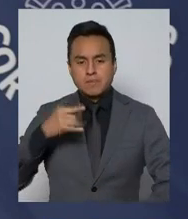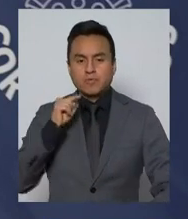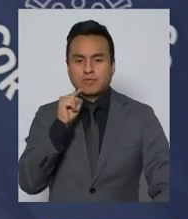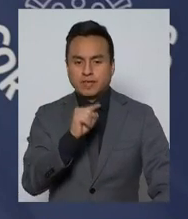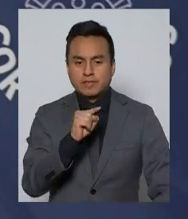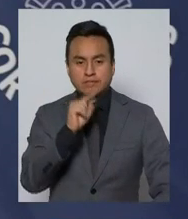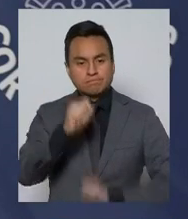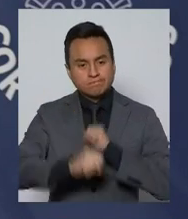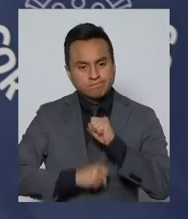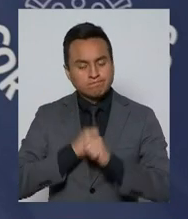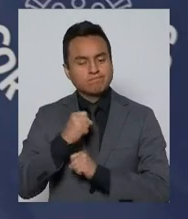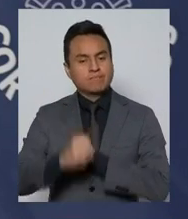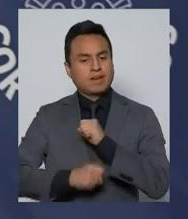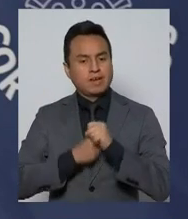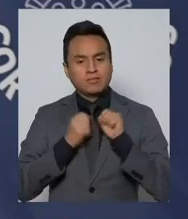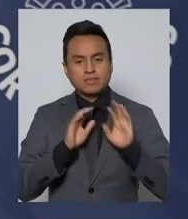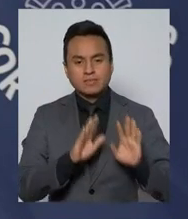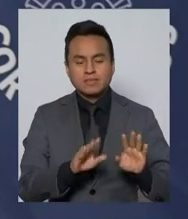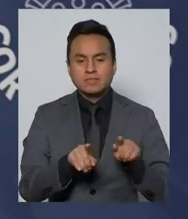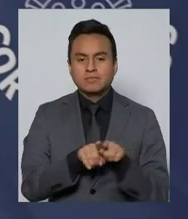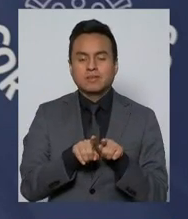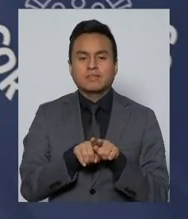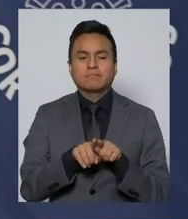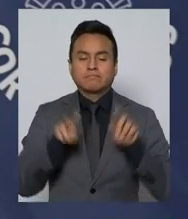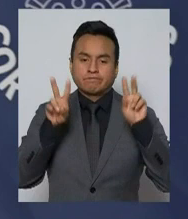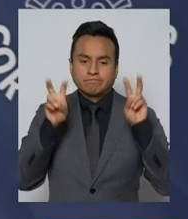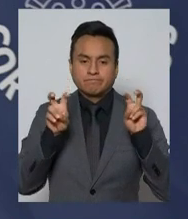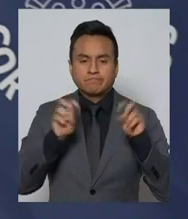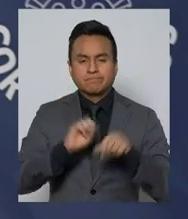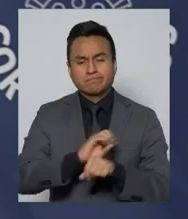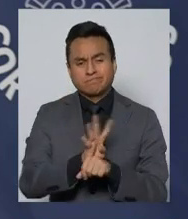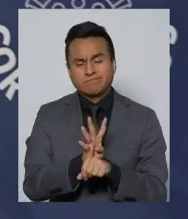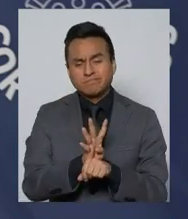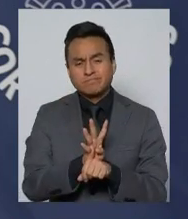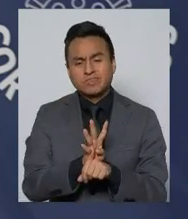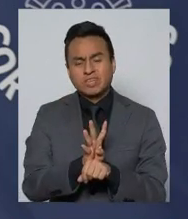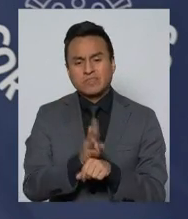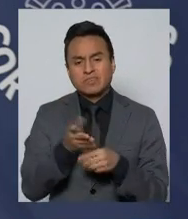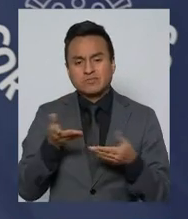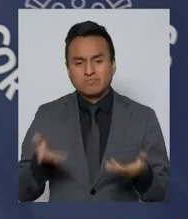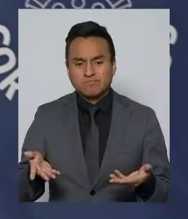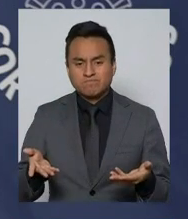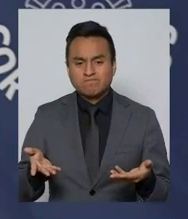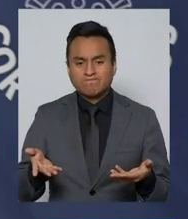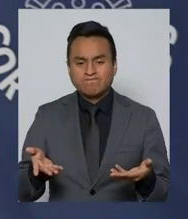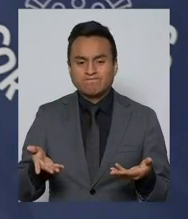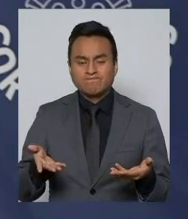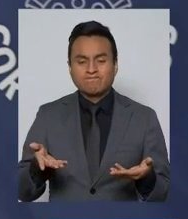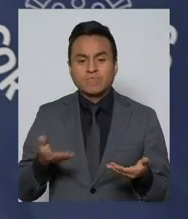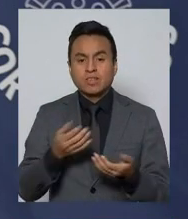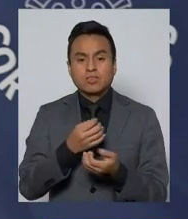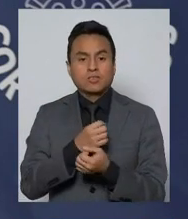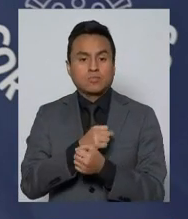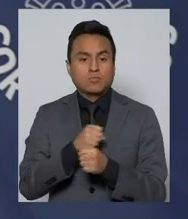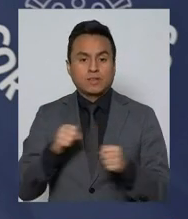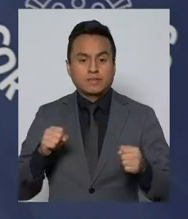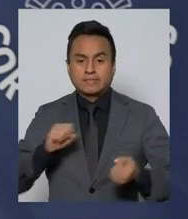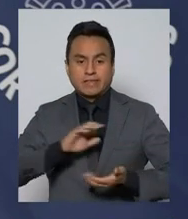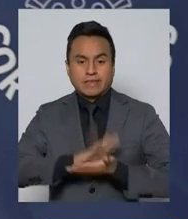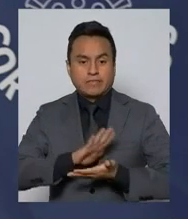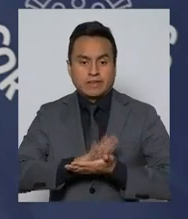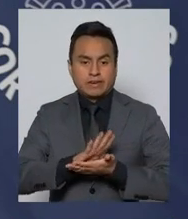importante cada año, que por supuesto en razón de la pandemia del coronavirus no pueden